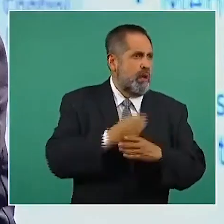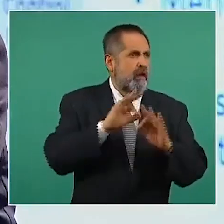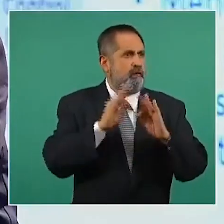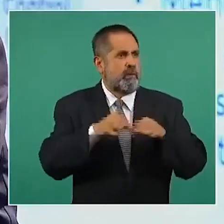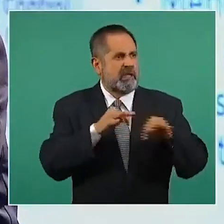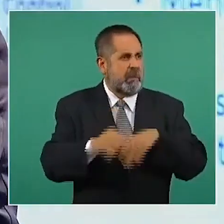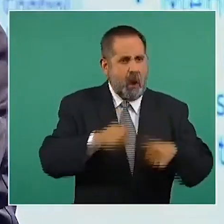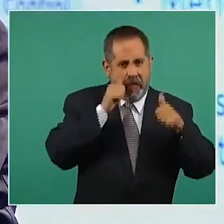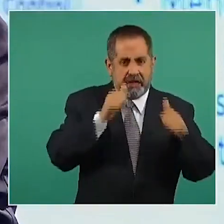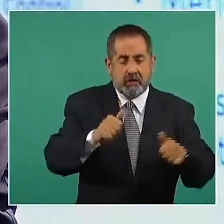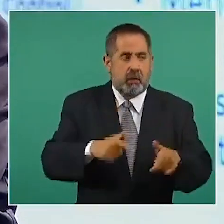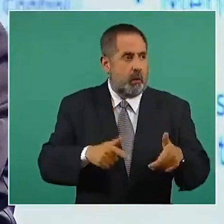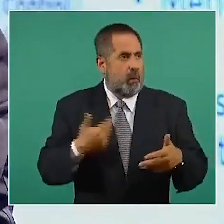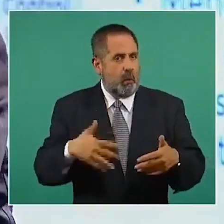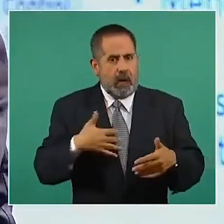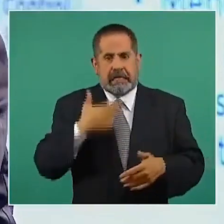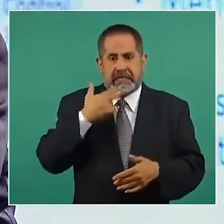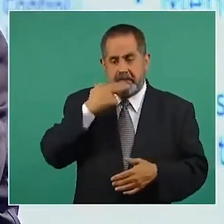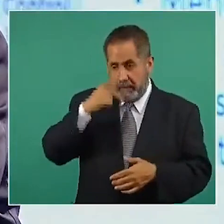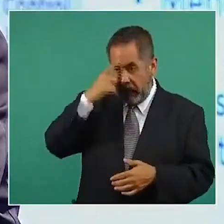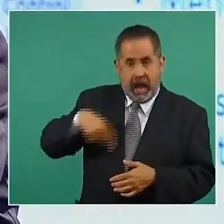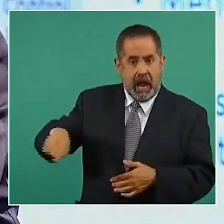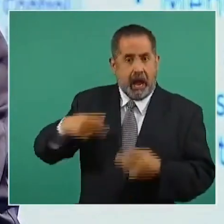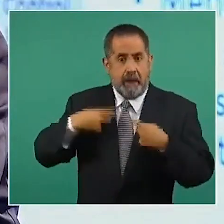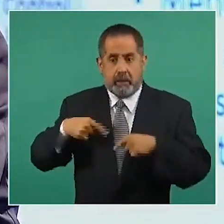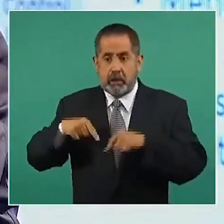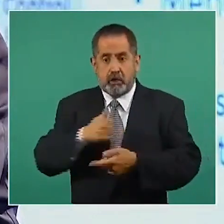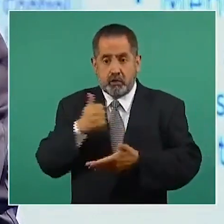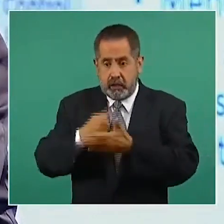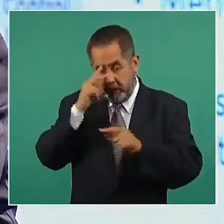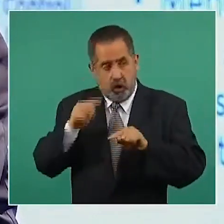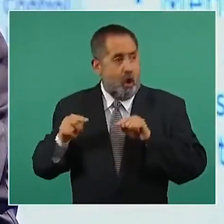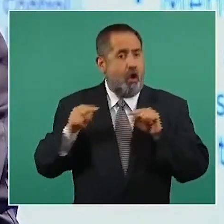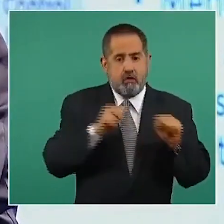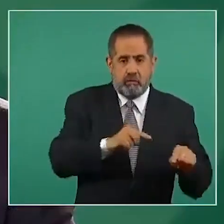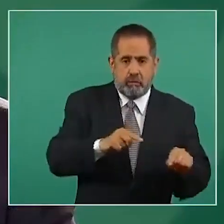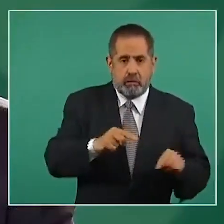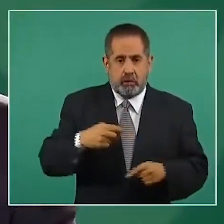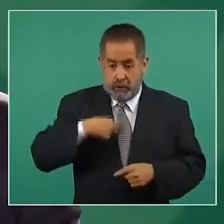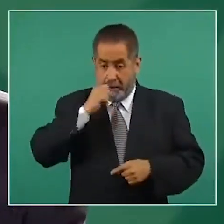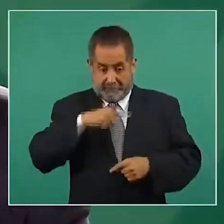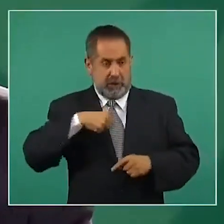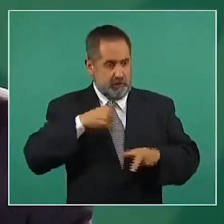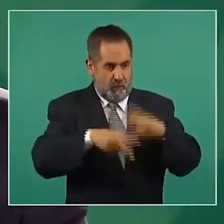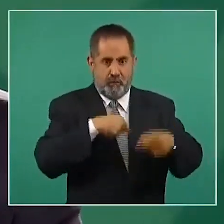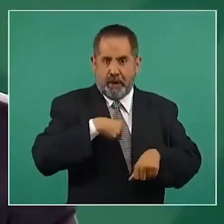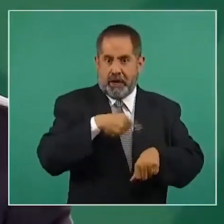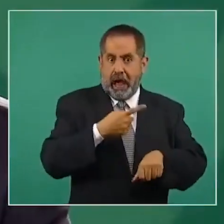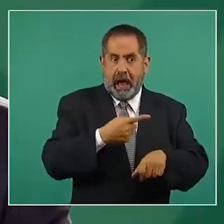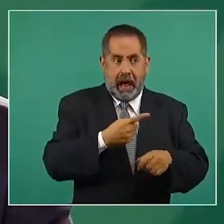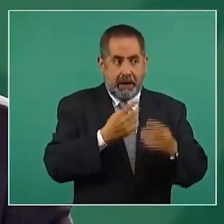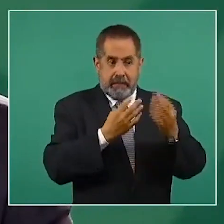un modelo de atención que no solo sirvió para atender a personas aquí en la Ciudad de México, yo incluido, sino